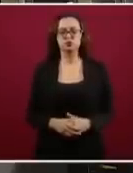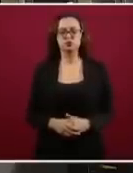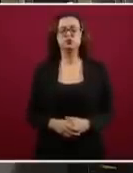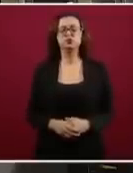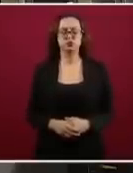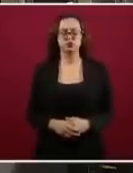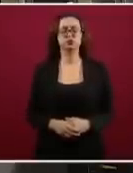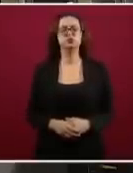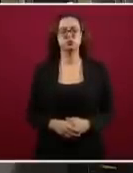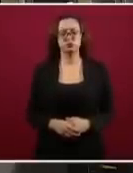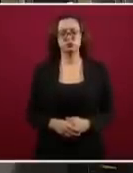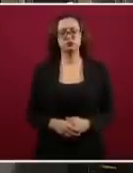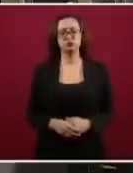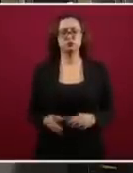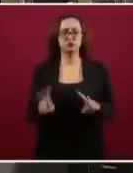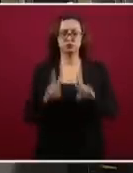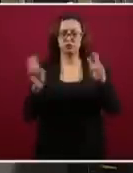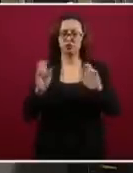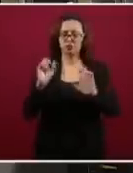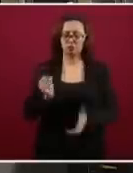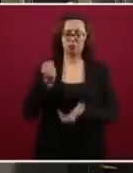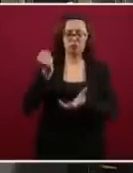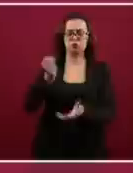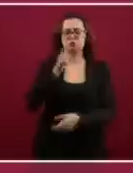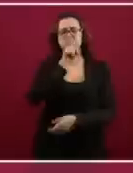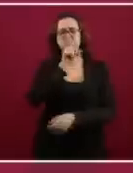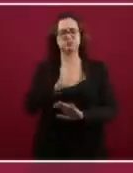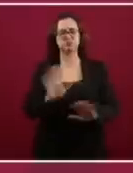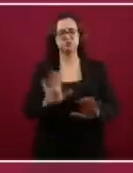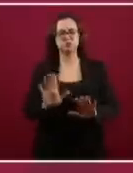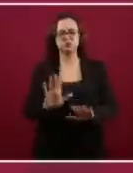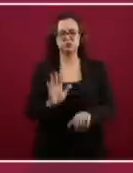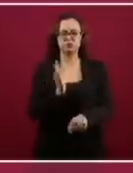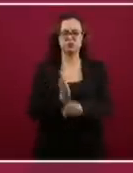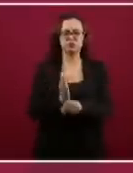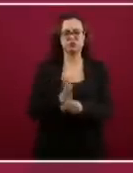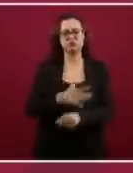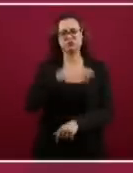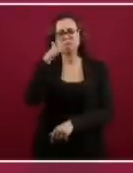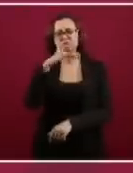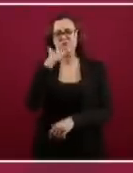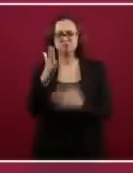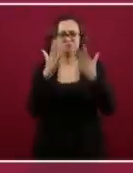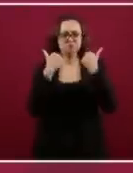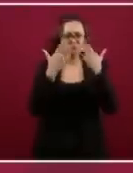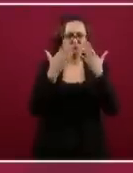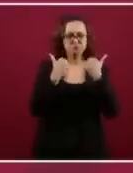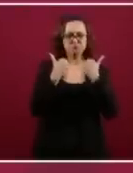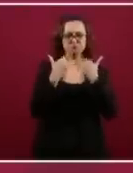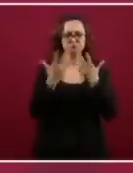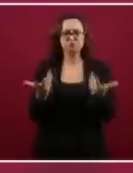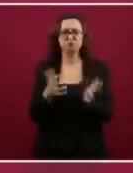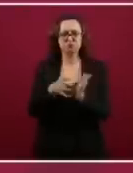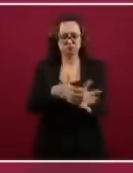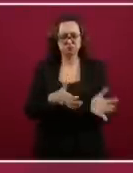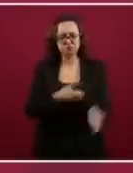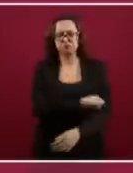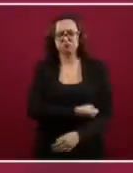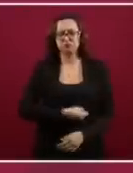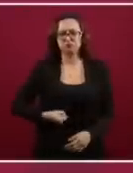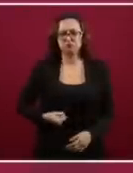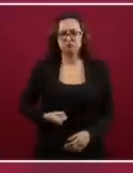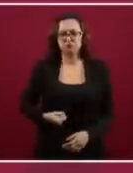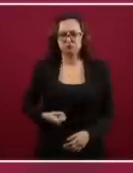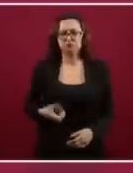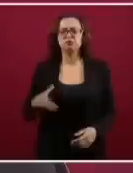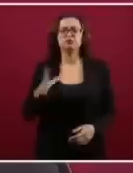Sí, pero no es un asunto de presupuesto. O sea, afortunadamente, como no hay corrupción y hay austeridad,